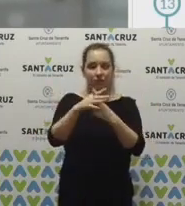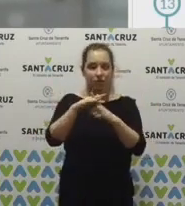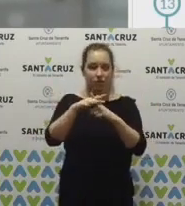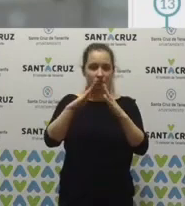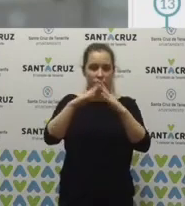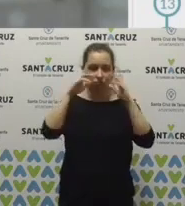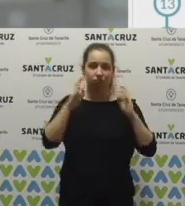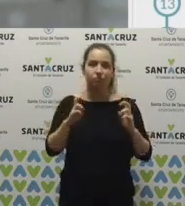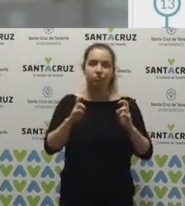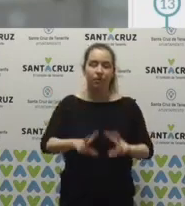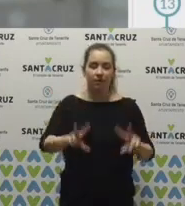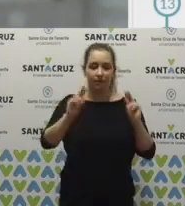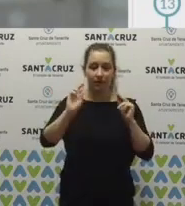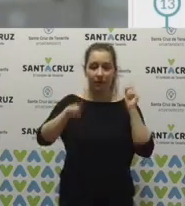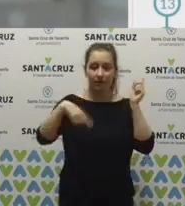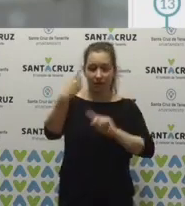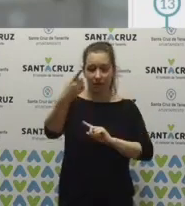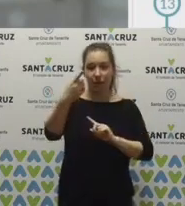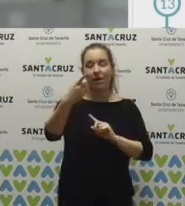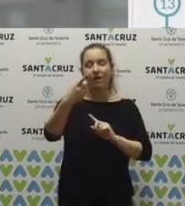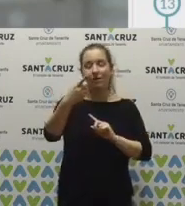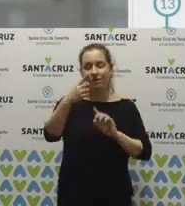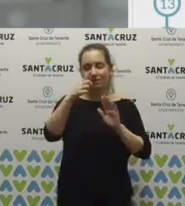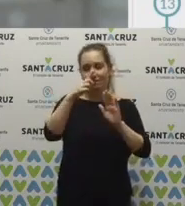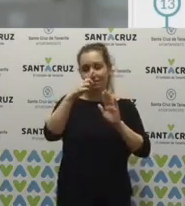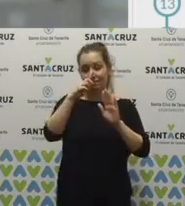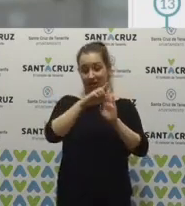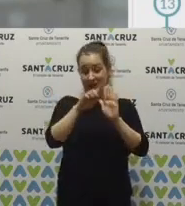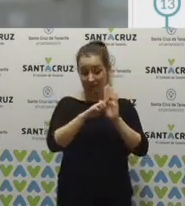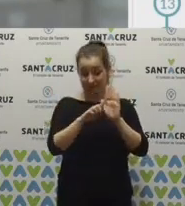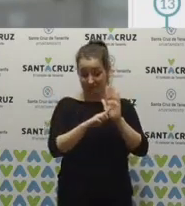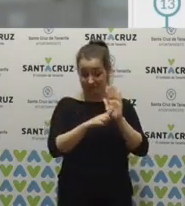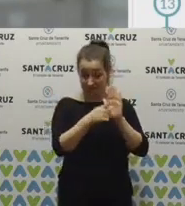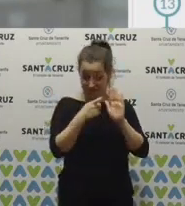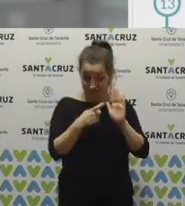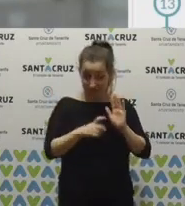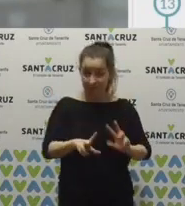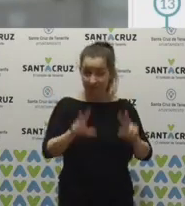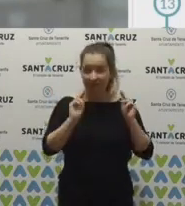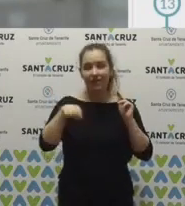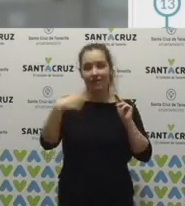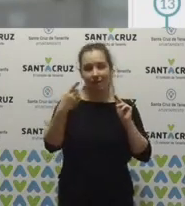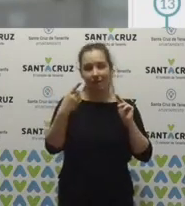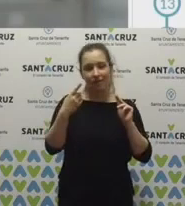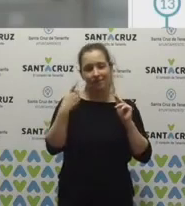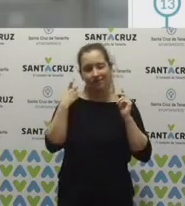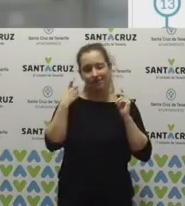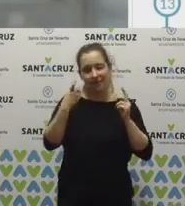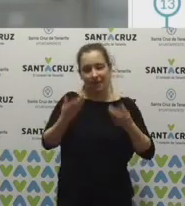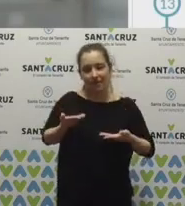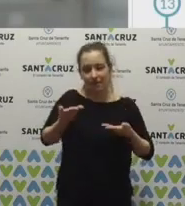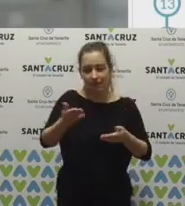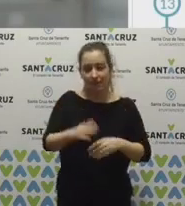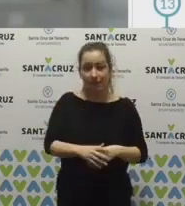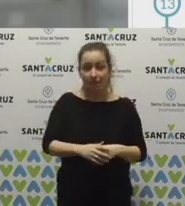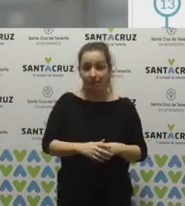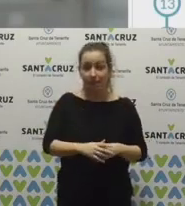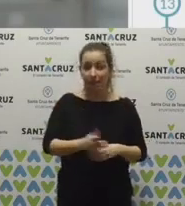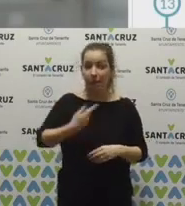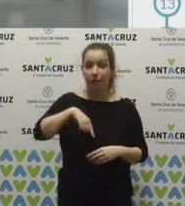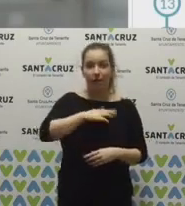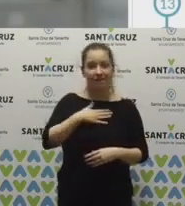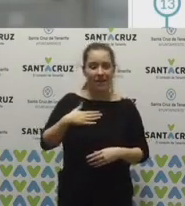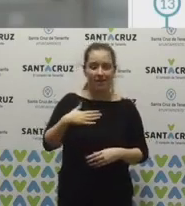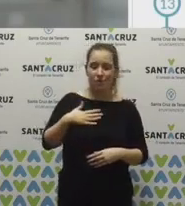notarse alguna reactivación en su economía a que damos la sensibilidad con la familia de estas son las singular de santacruz